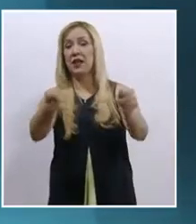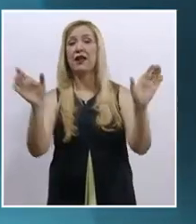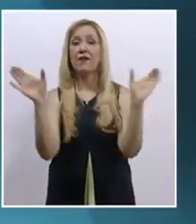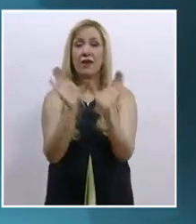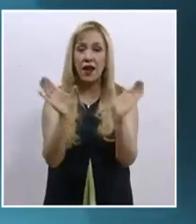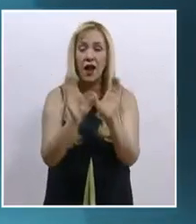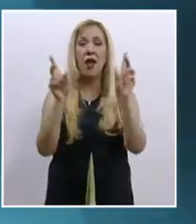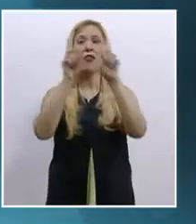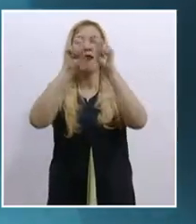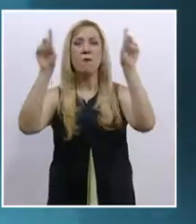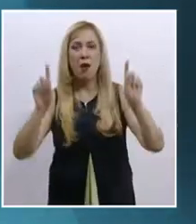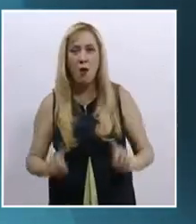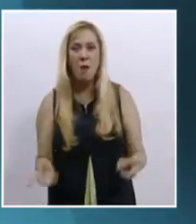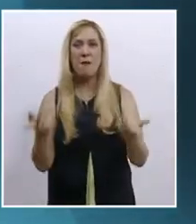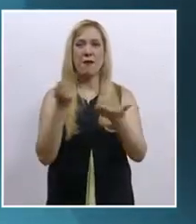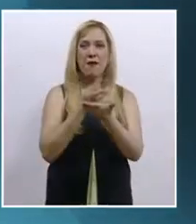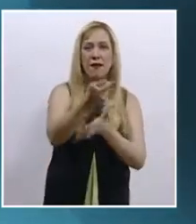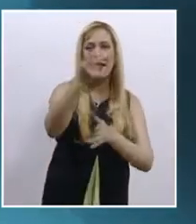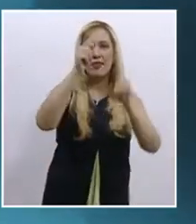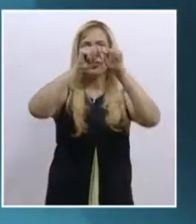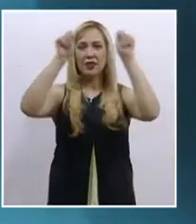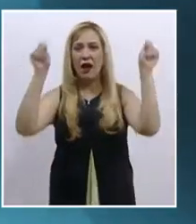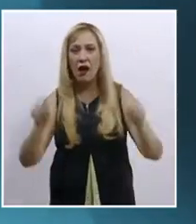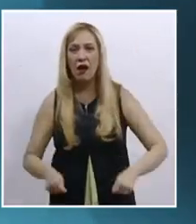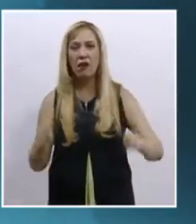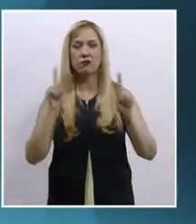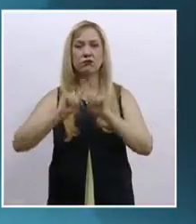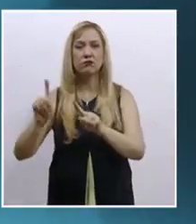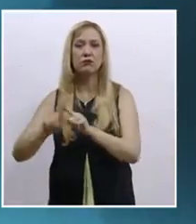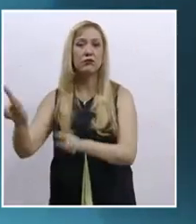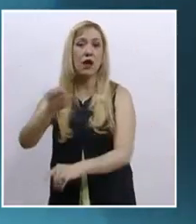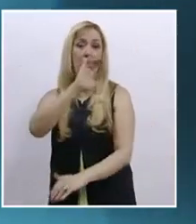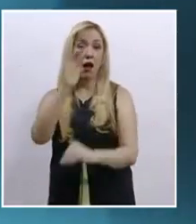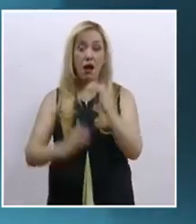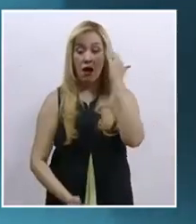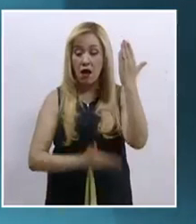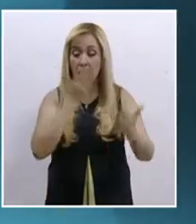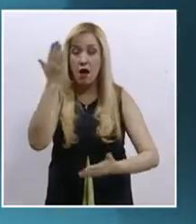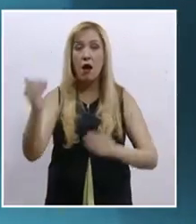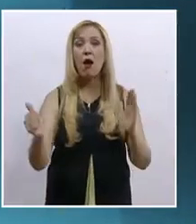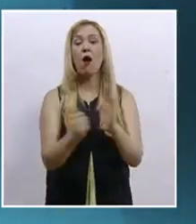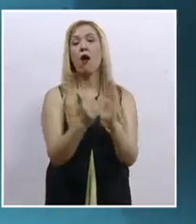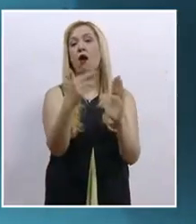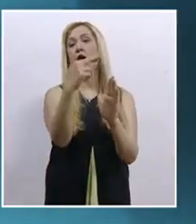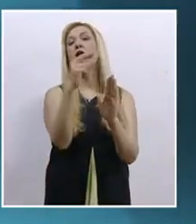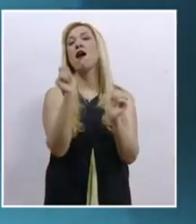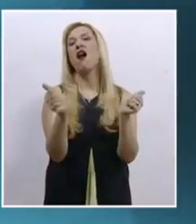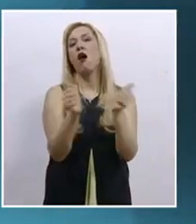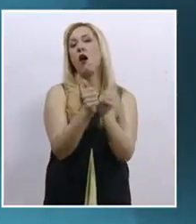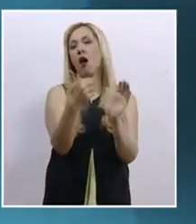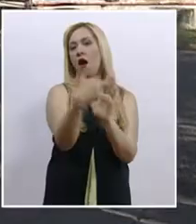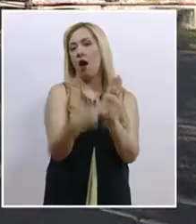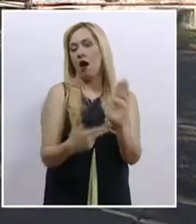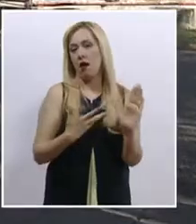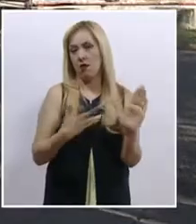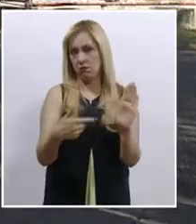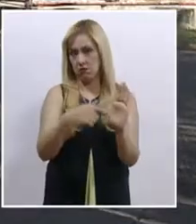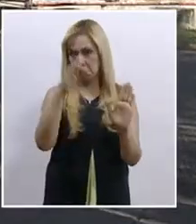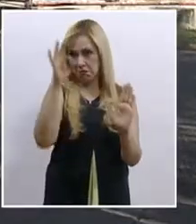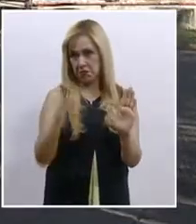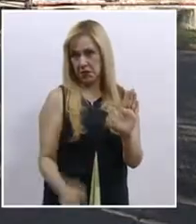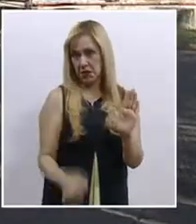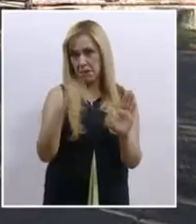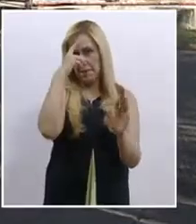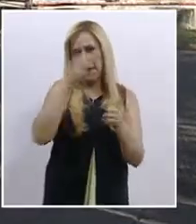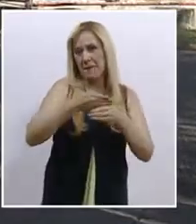o grados académicos a quienes hayan concluido estudios de conformidad con los requisitos de los planes y programas de estudio. En caso